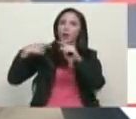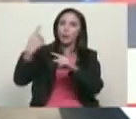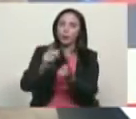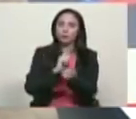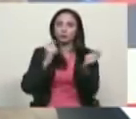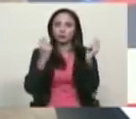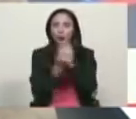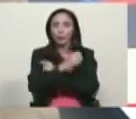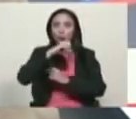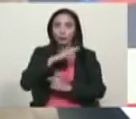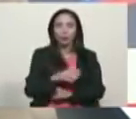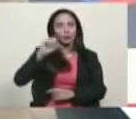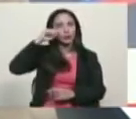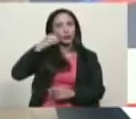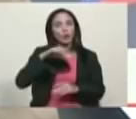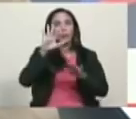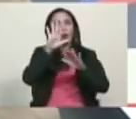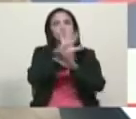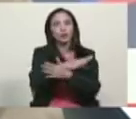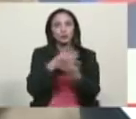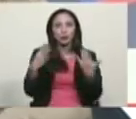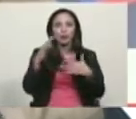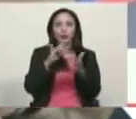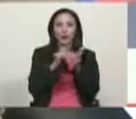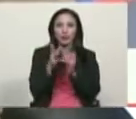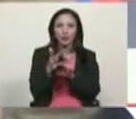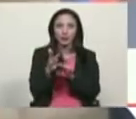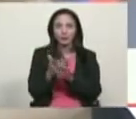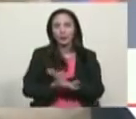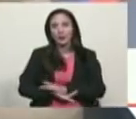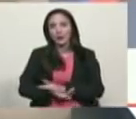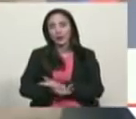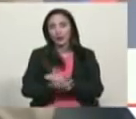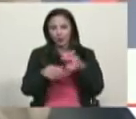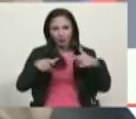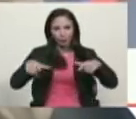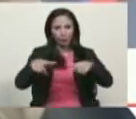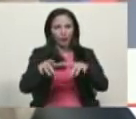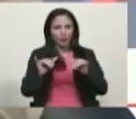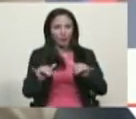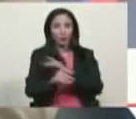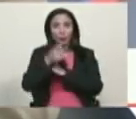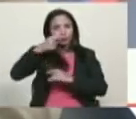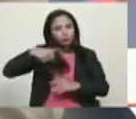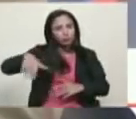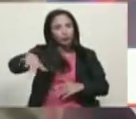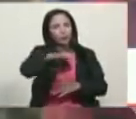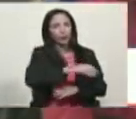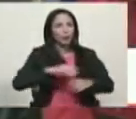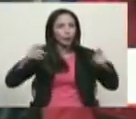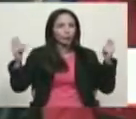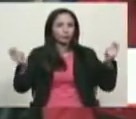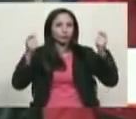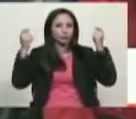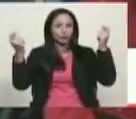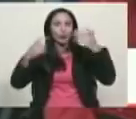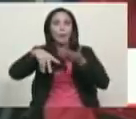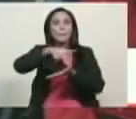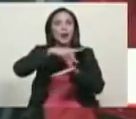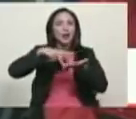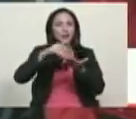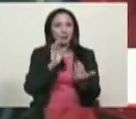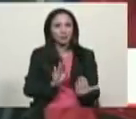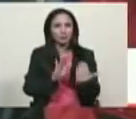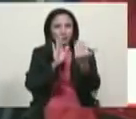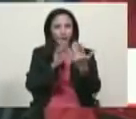Porque fue un 19 de abril del año 10 que aquí mismo, en este espacio, el pueblo allá colmando la Plaza Mayor, hoy